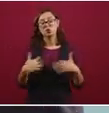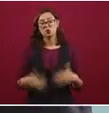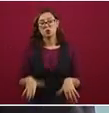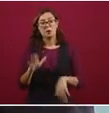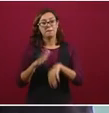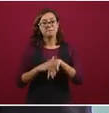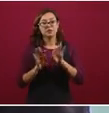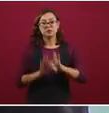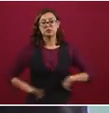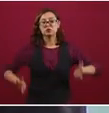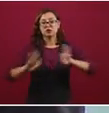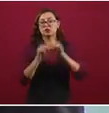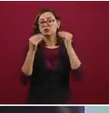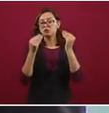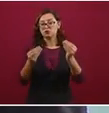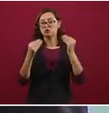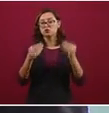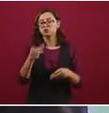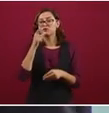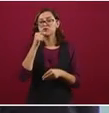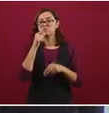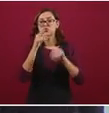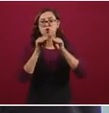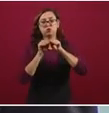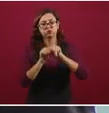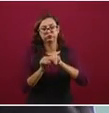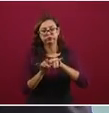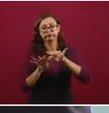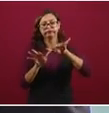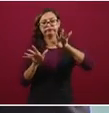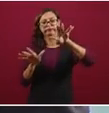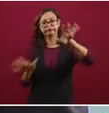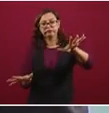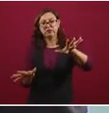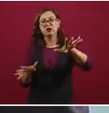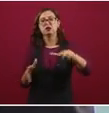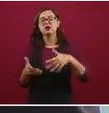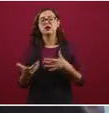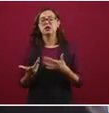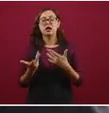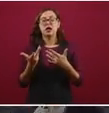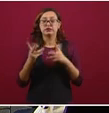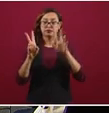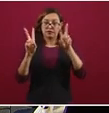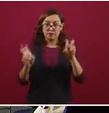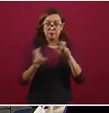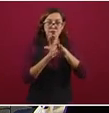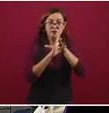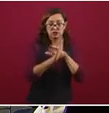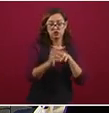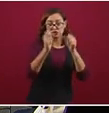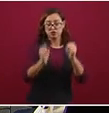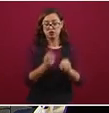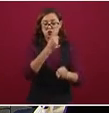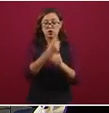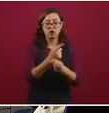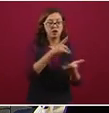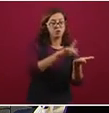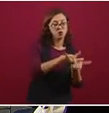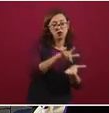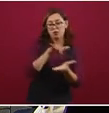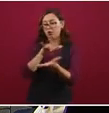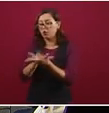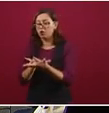habido para seguridad y en este caso para apoyar tareas de migración, solamente tenemos